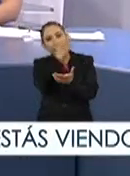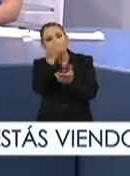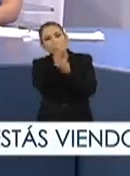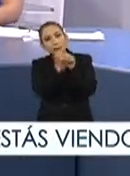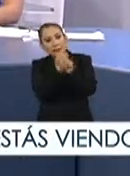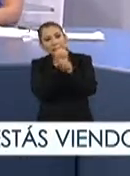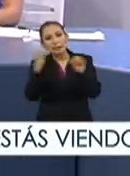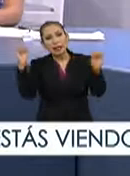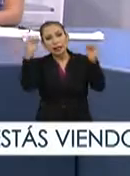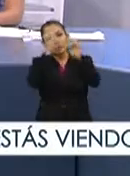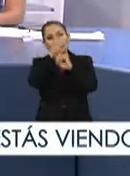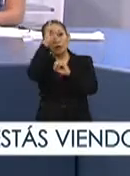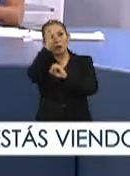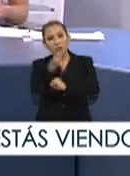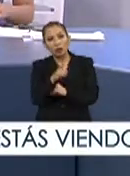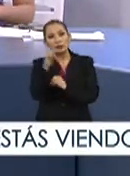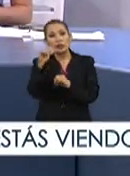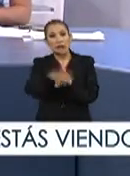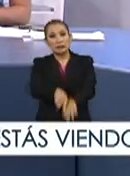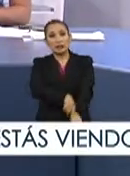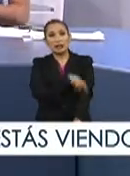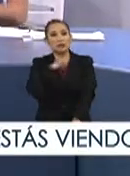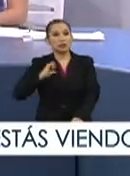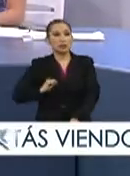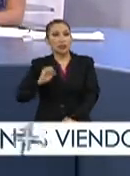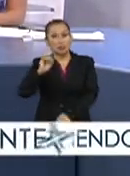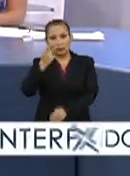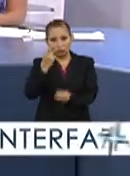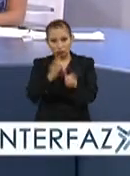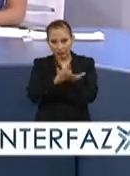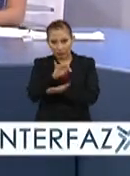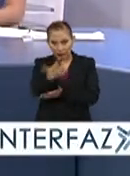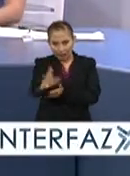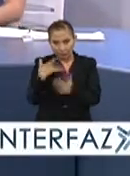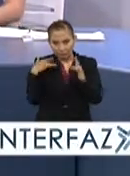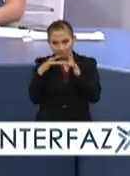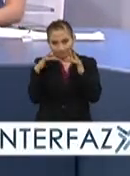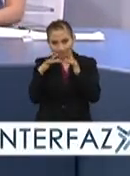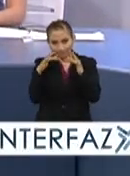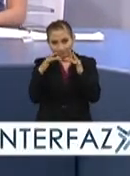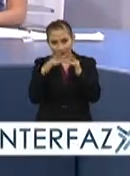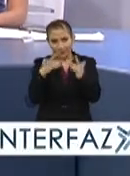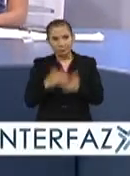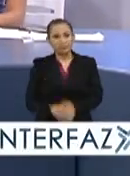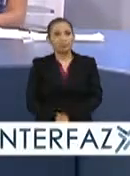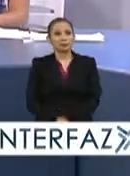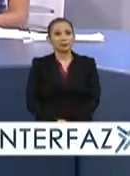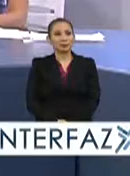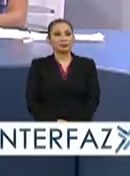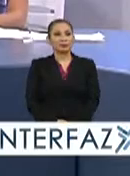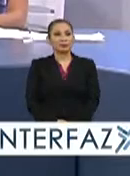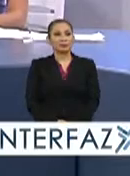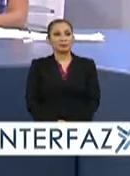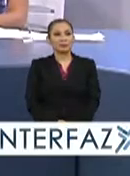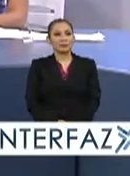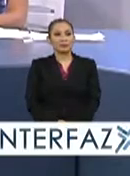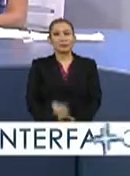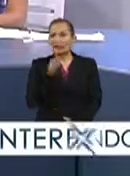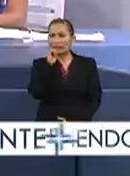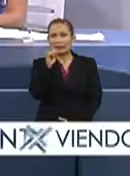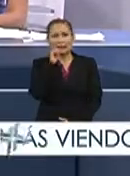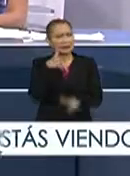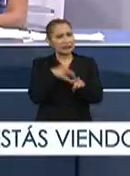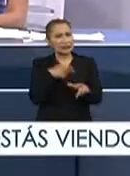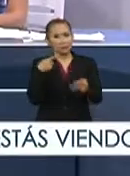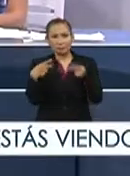de este eclipse de luna que es el más largo del siglo XXI. Le agradecemos muchísimo que nos haya tomado este enlace. Nada,